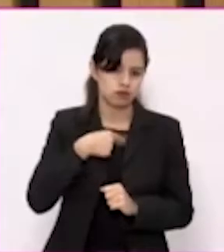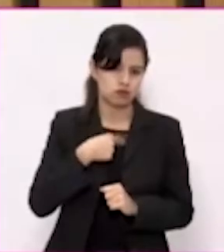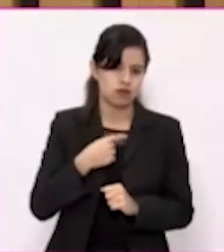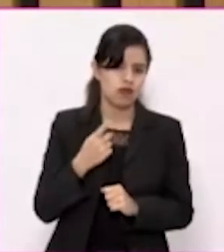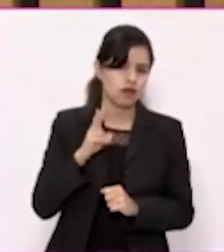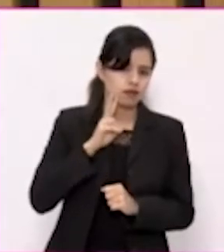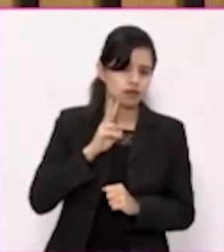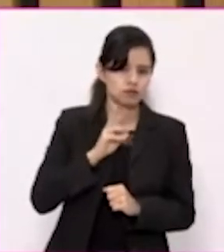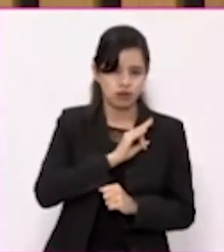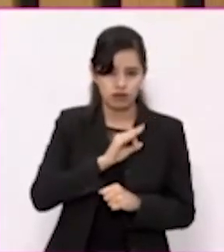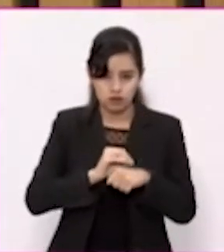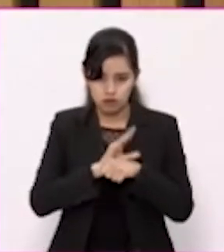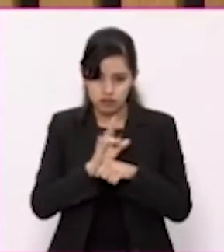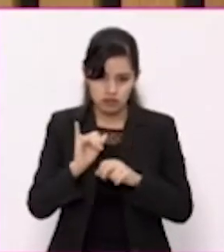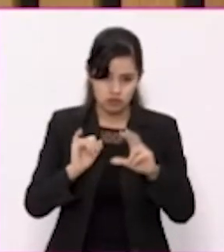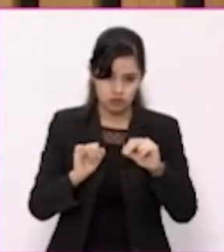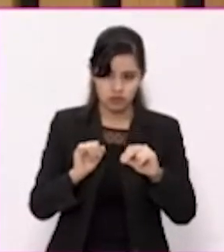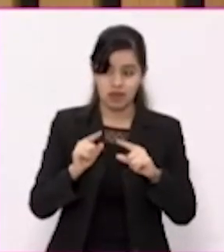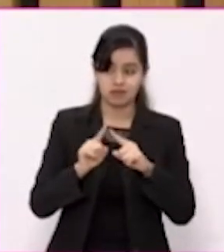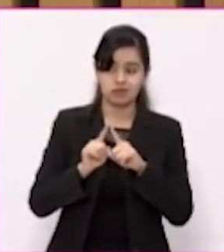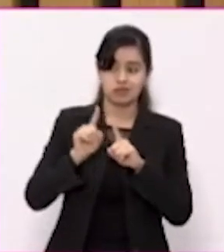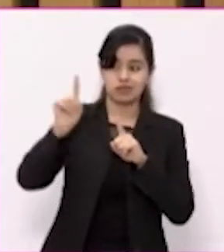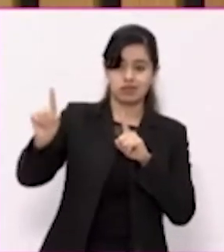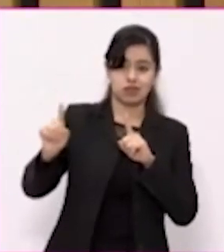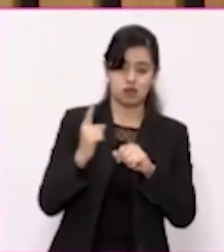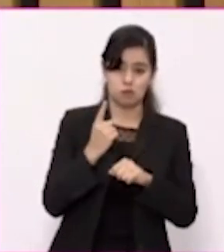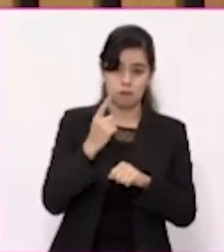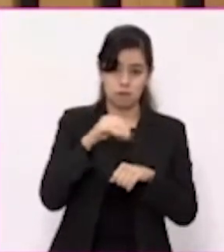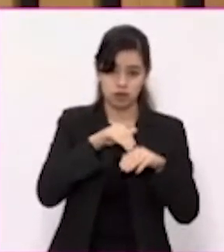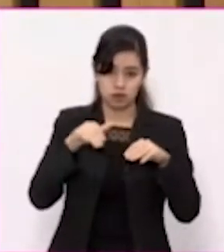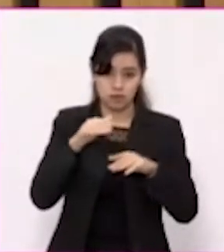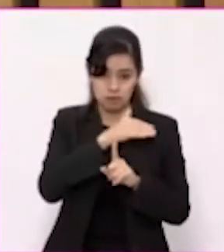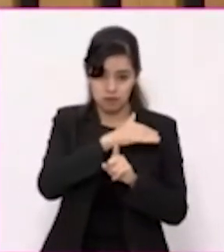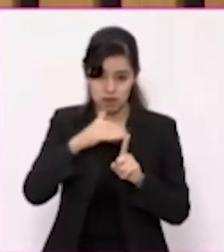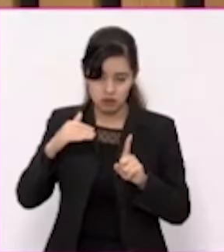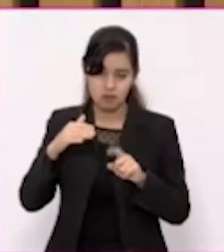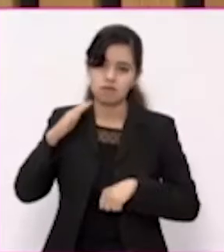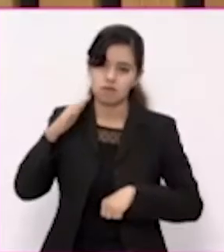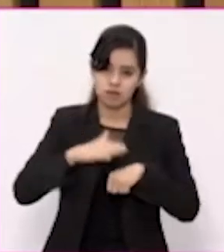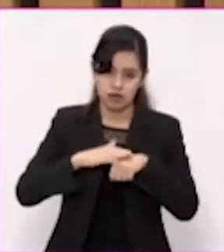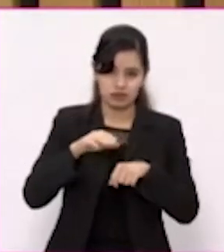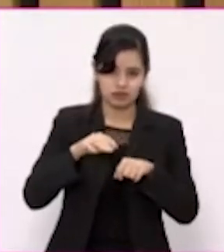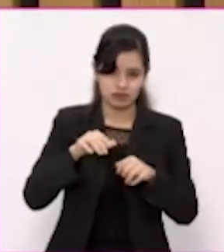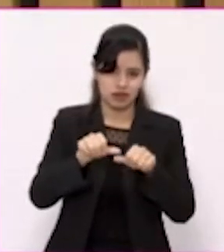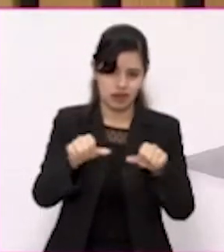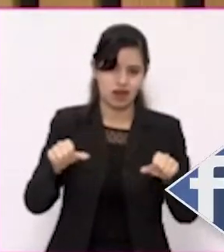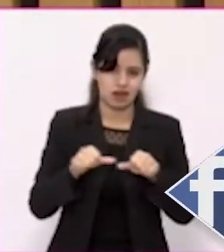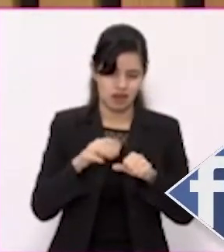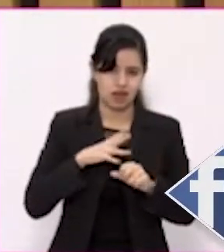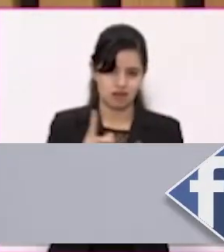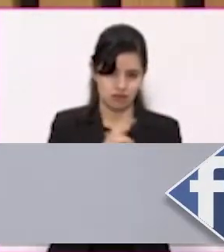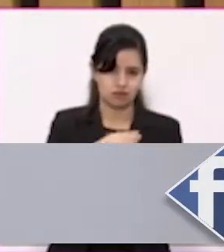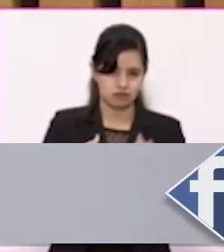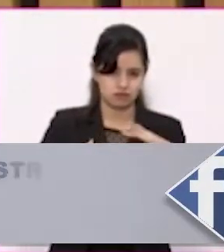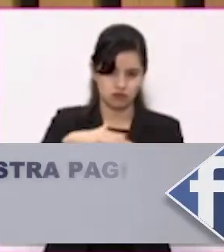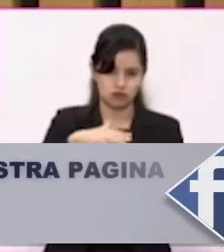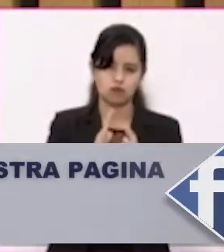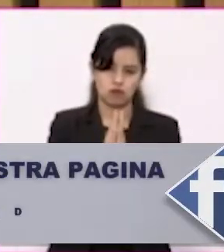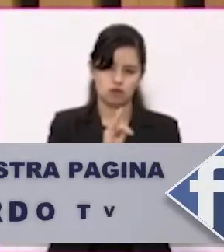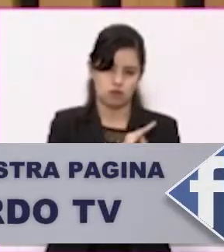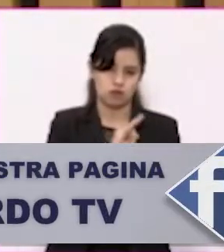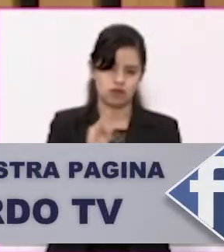es suficiente, es más de 1.5 metros entre la persona que está más cercana a mí. El área está ventilada y le pido que me permita entrar en